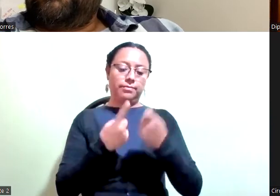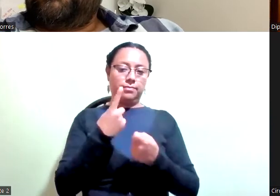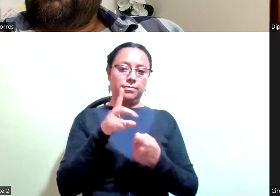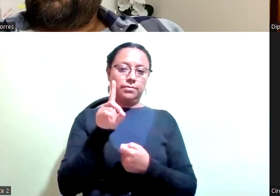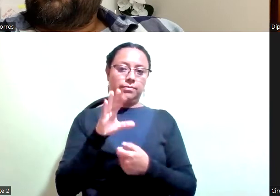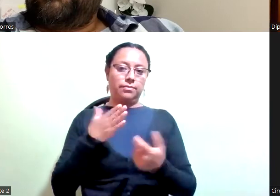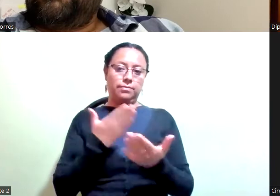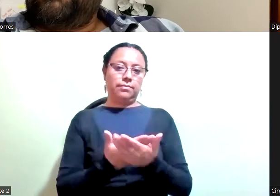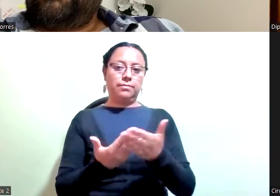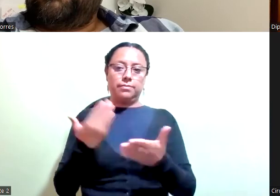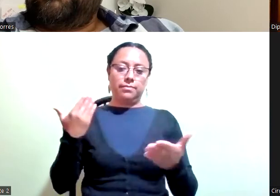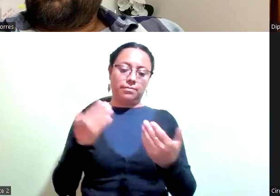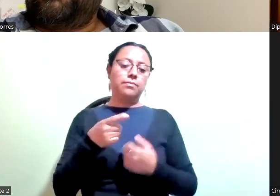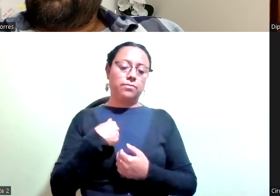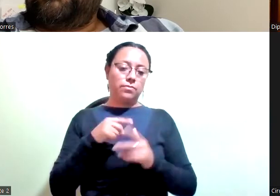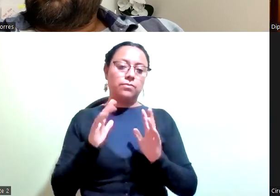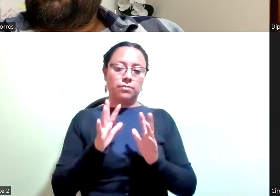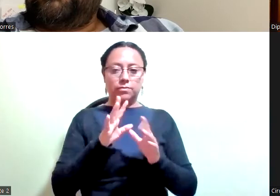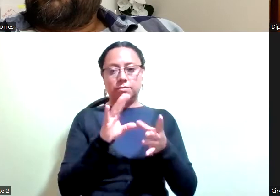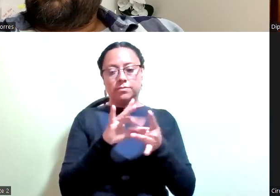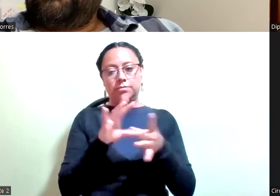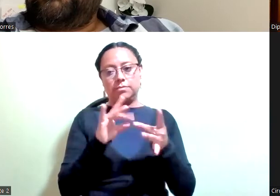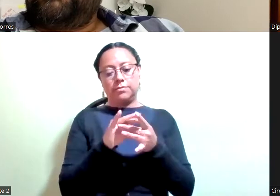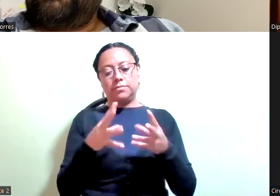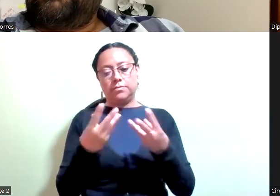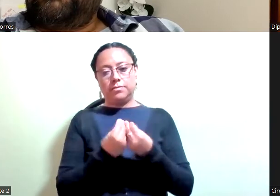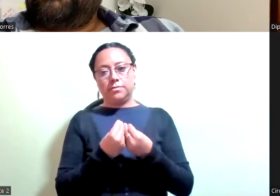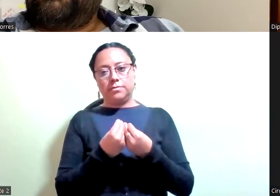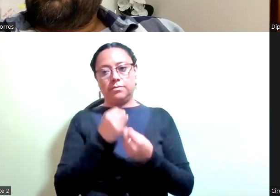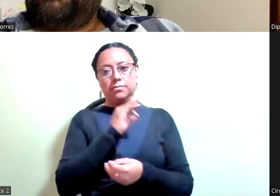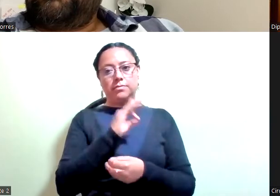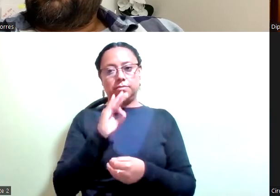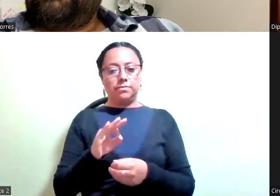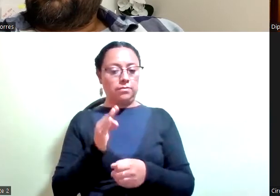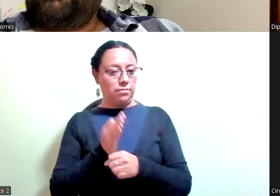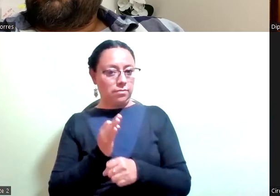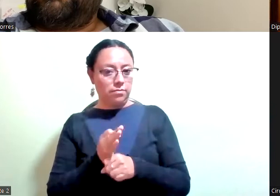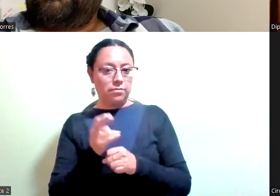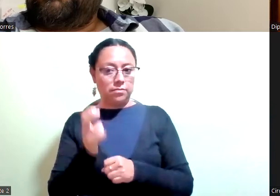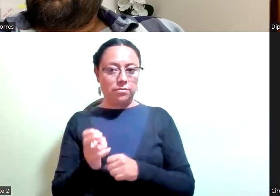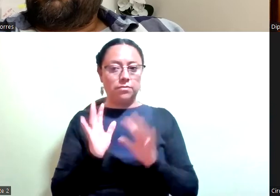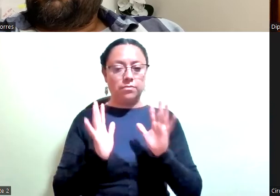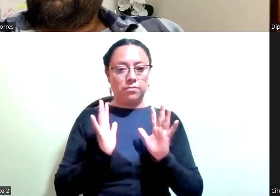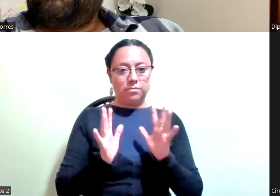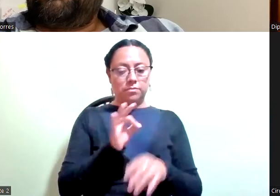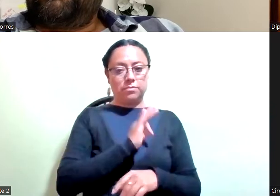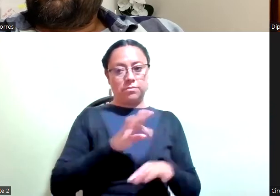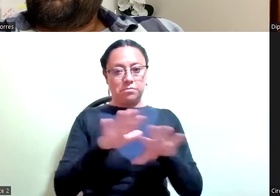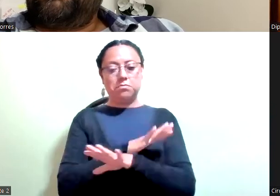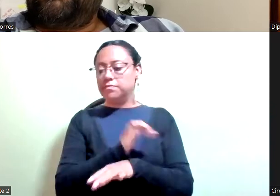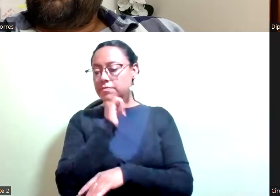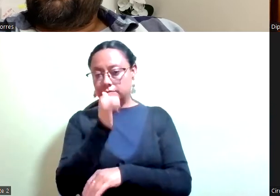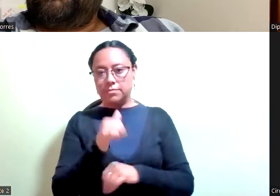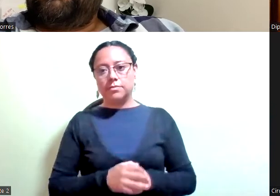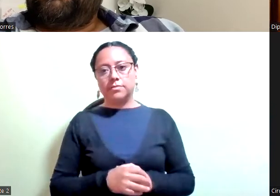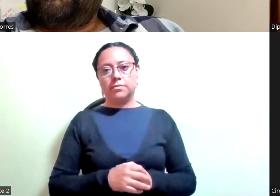señalé yo unos errores incluso en la fecha que ya no se pueden modificar. Así fueron aprobados literalmente. Y yo voy a ser muy